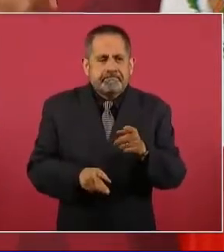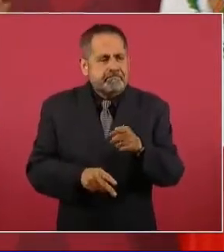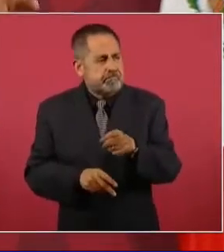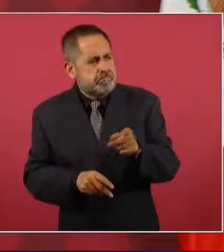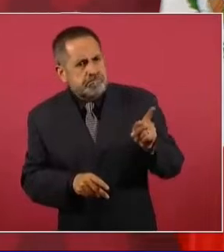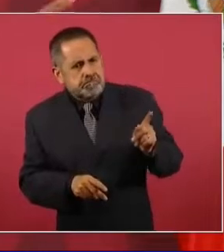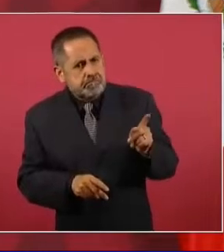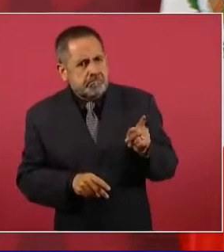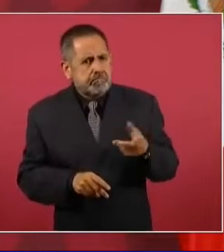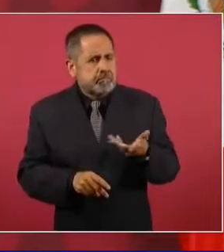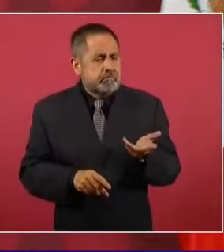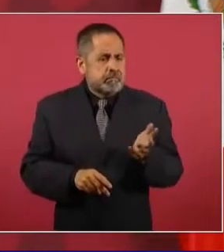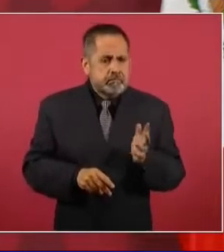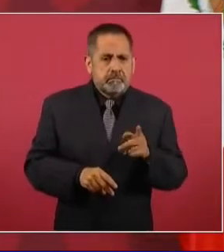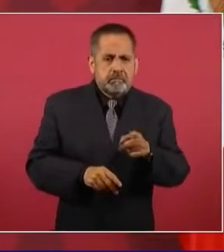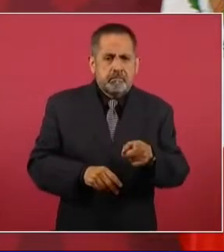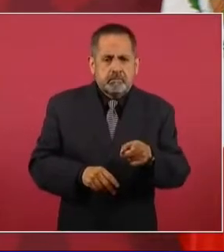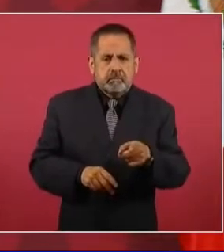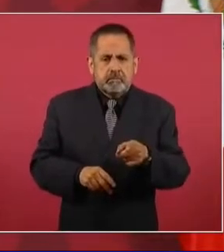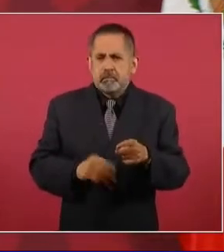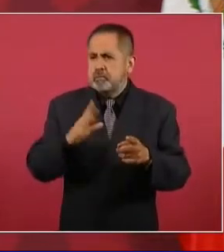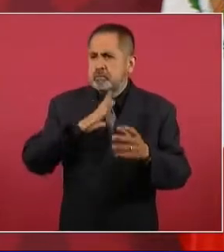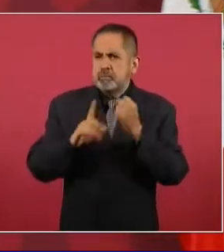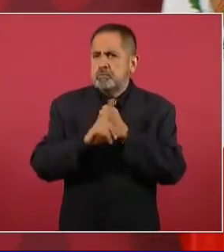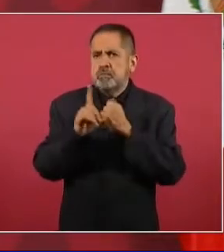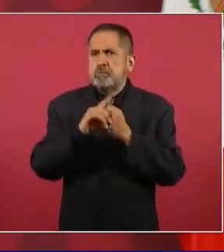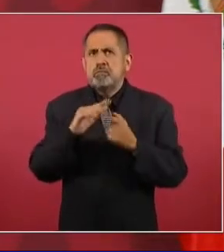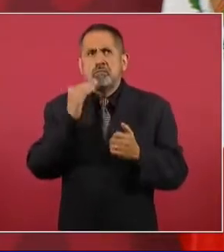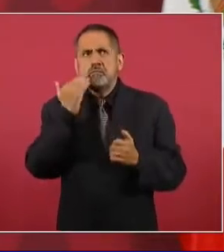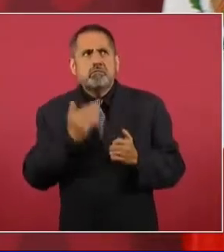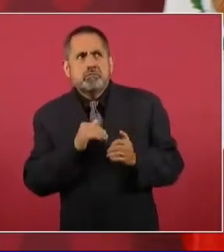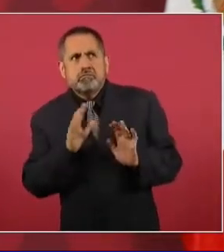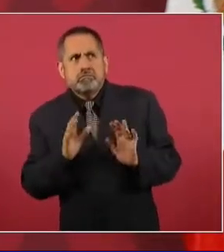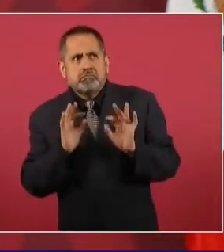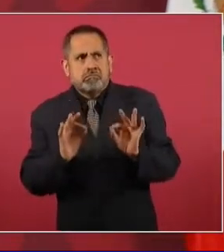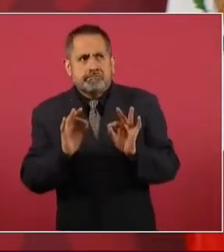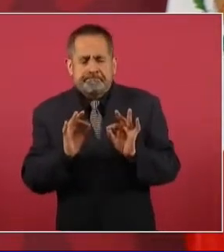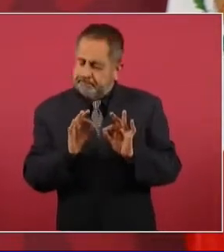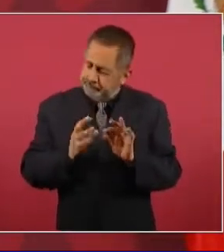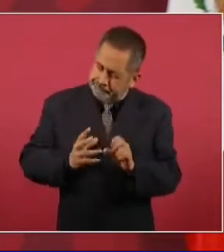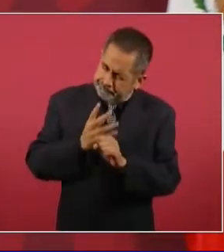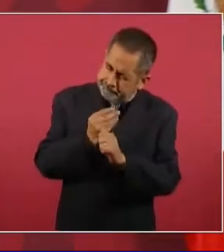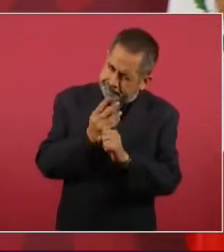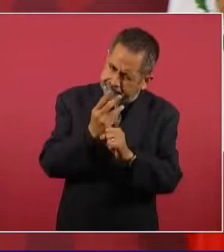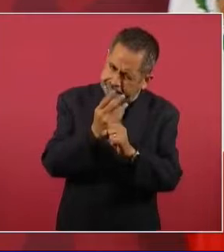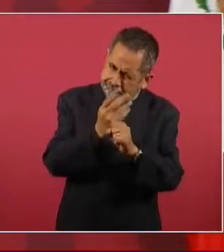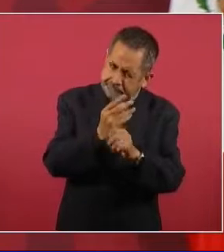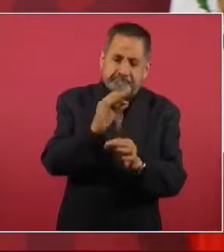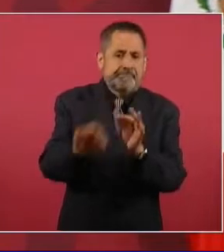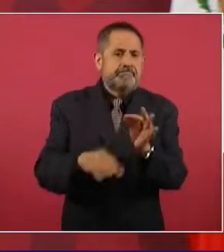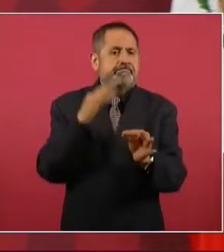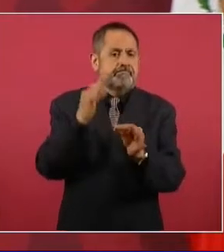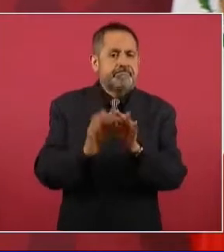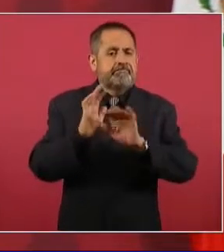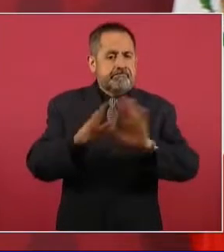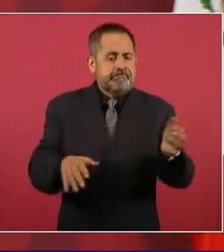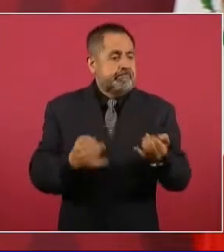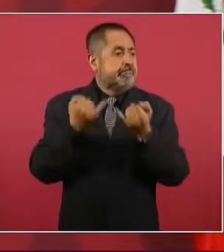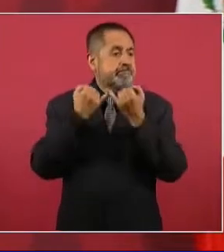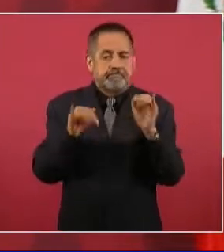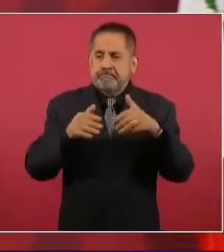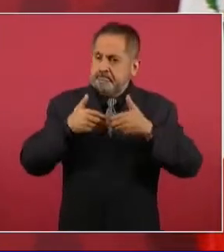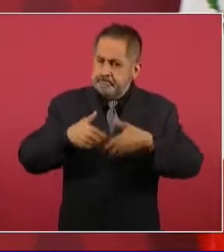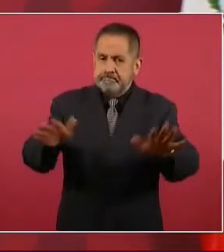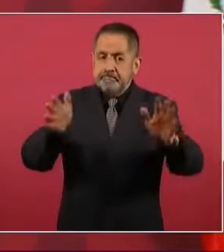pero no tenía problemas estructurales. Ese ya lo terminamos, ya lo inauguramos, ya está